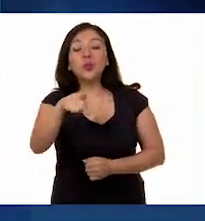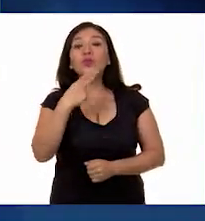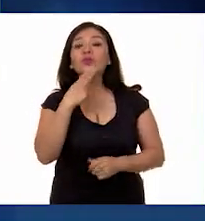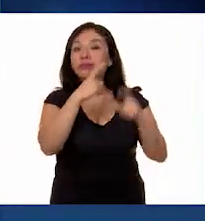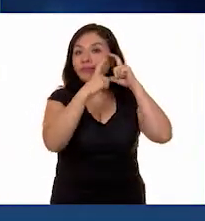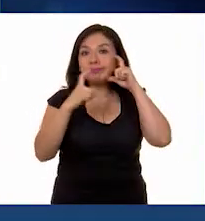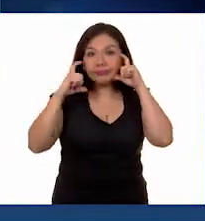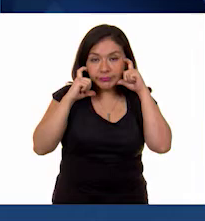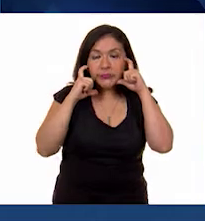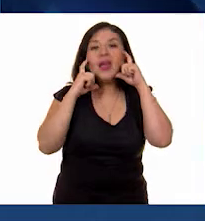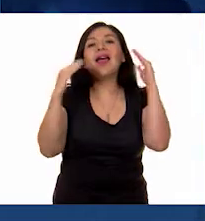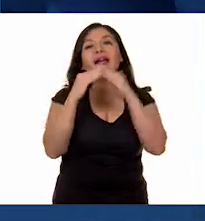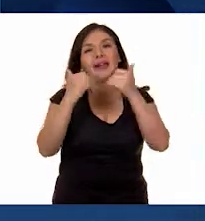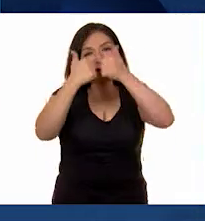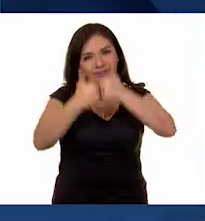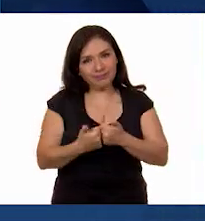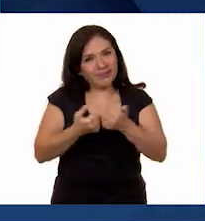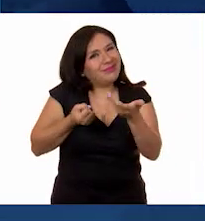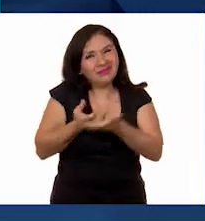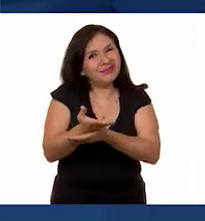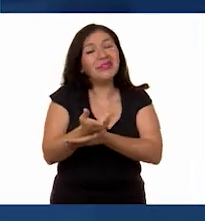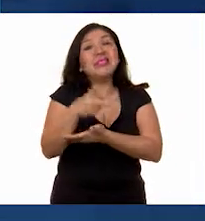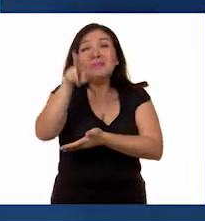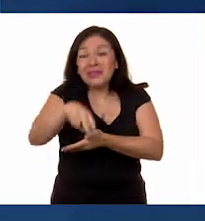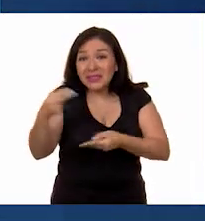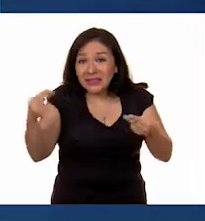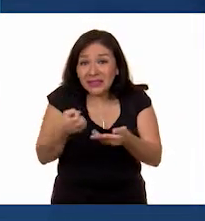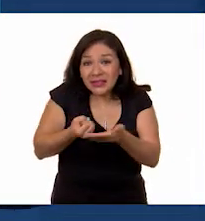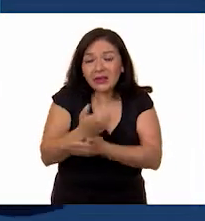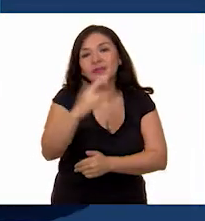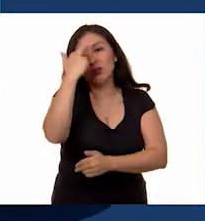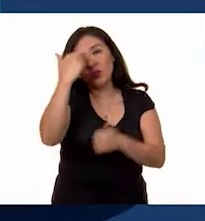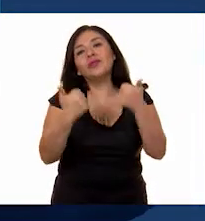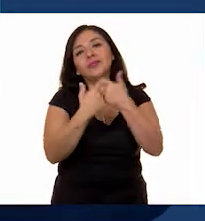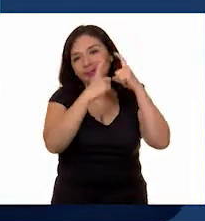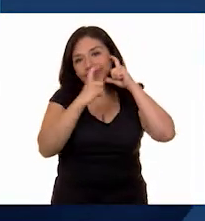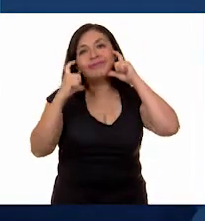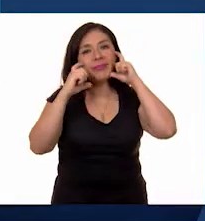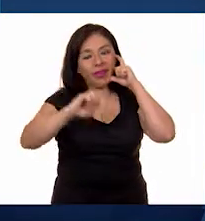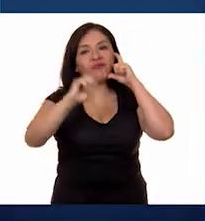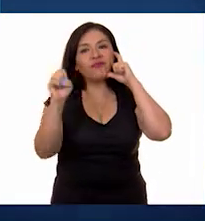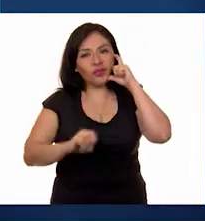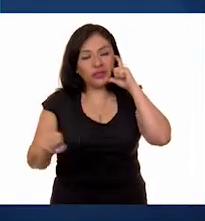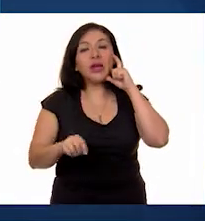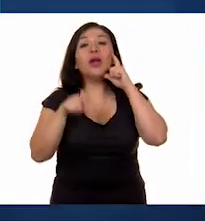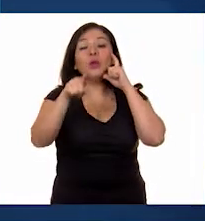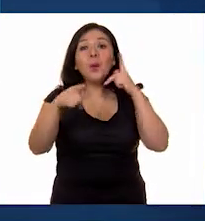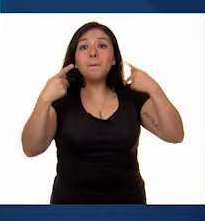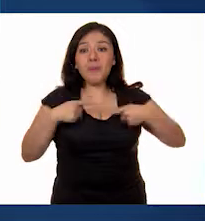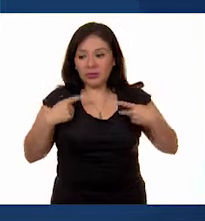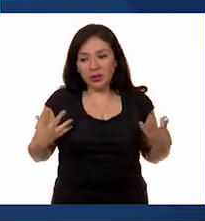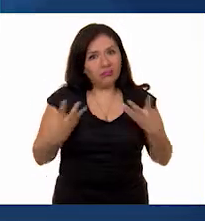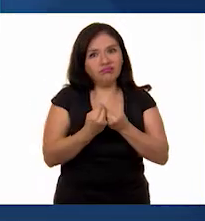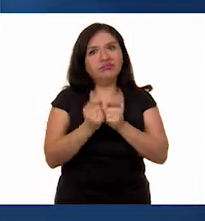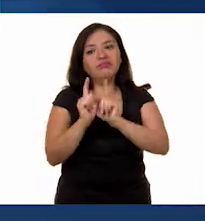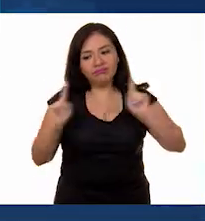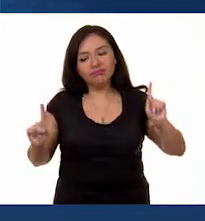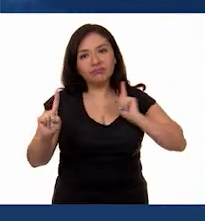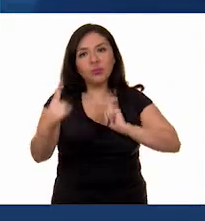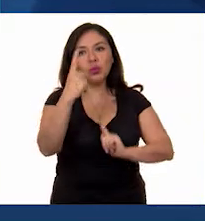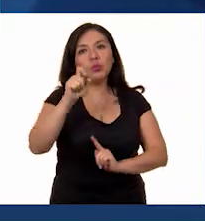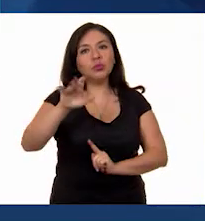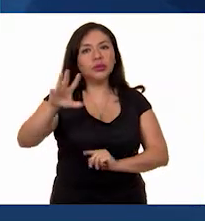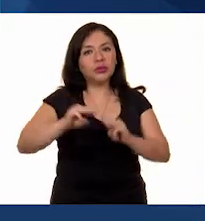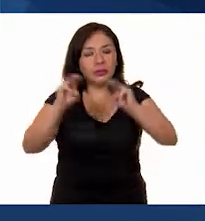Utiliza cubrebocas. No salgas de casa. Si tienes que hacerlo, recuerda que es obligatorio utilizarlo. Mantén una distancia mínima de